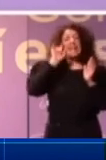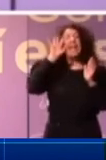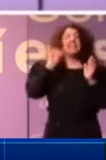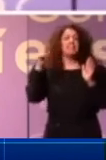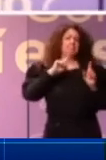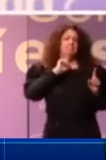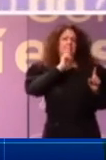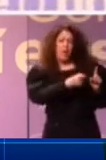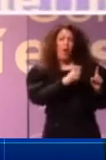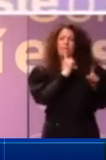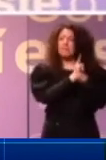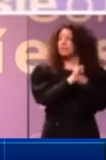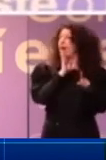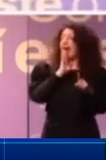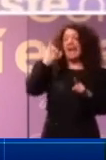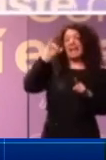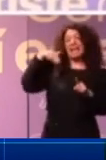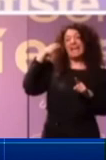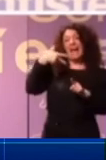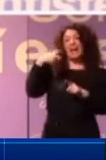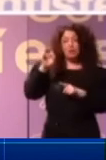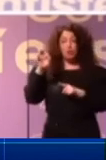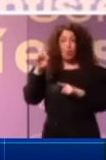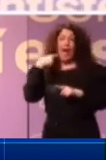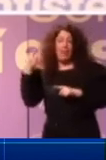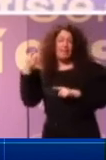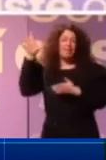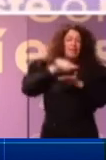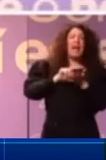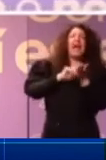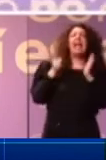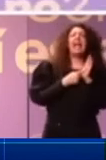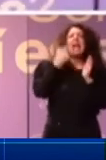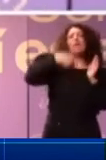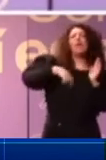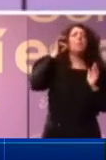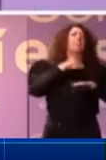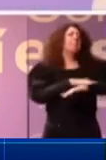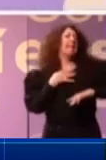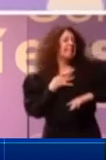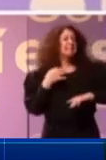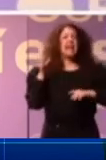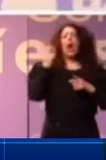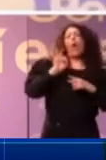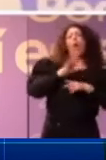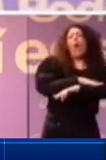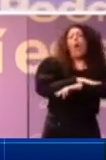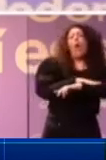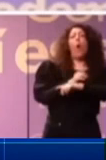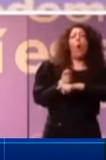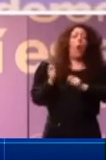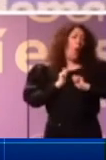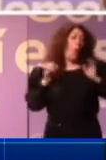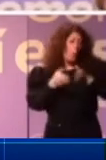poder único de la estupidez y de lo que es el hecho antijurídico. Entonces, más nos valdría